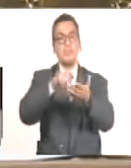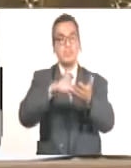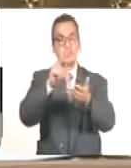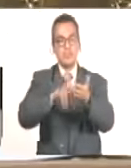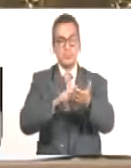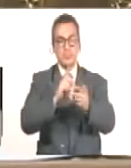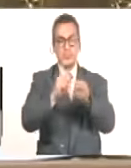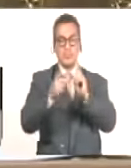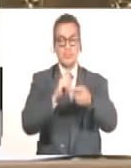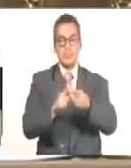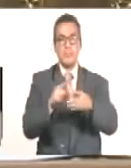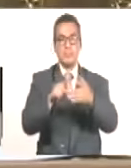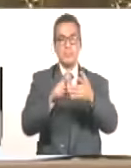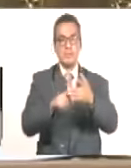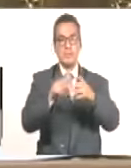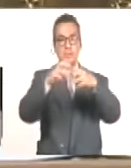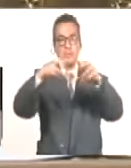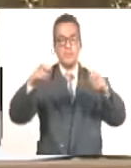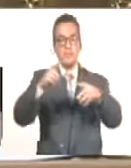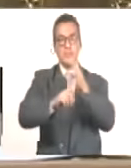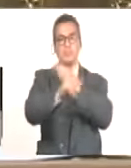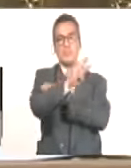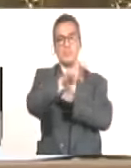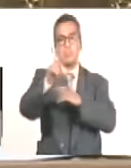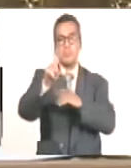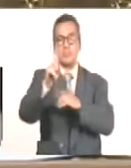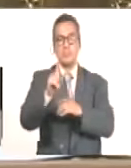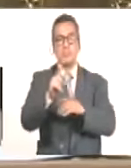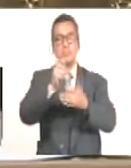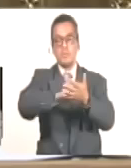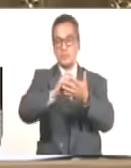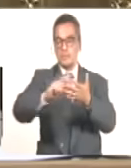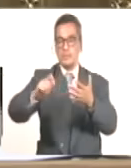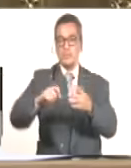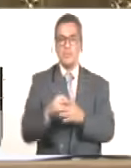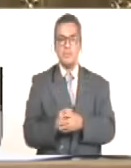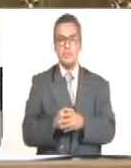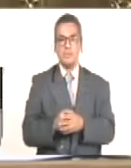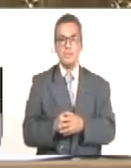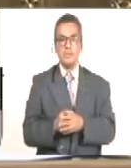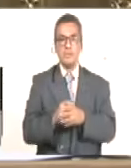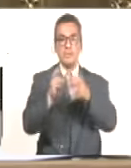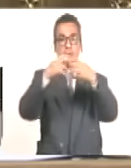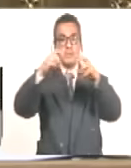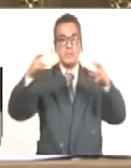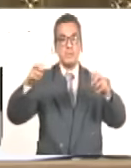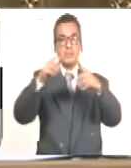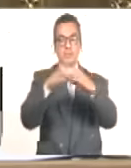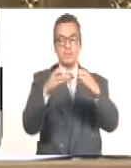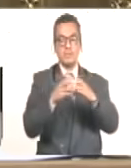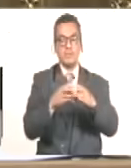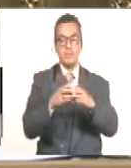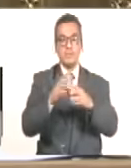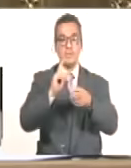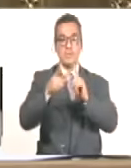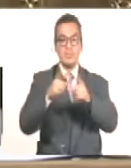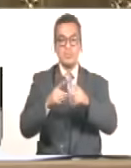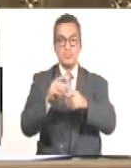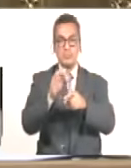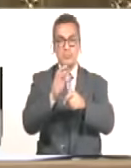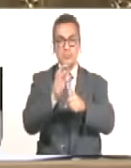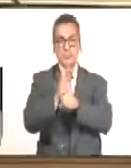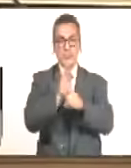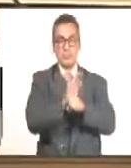aprobar con modificación la denominación del epígrafe del artículo 41, el cual queda redactado en los siguientes términos. Epígrafe. Grupos vulnerables. Es todo,